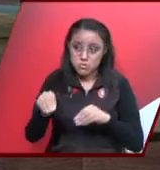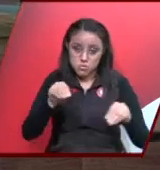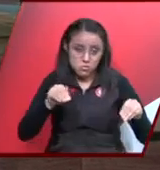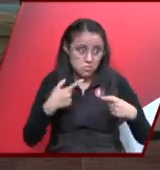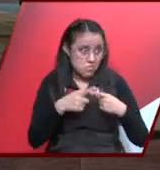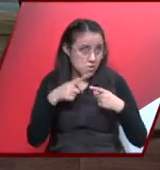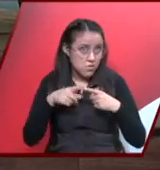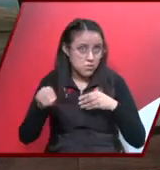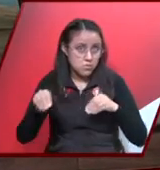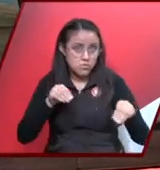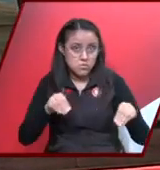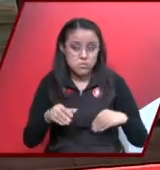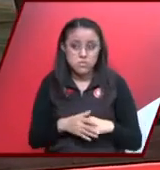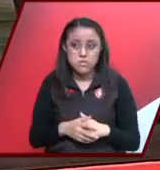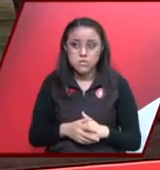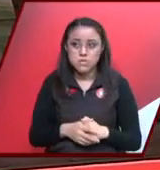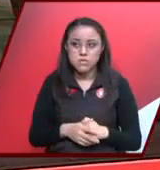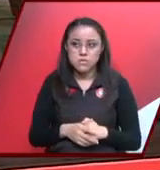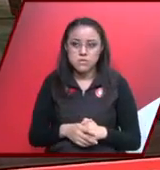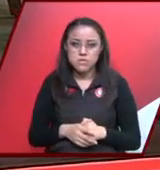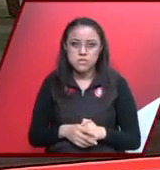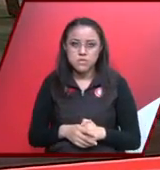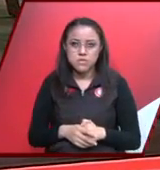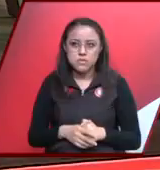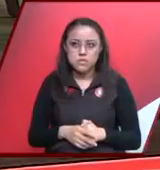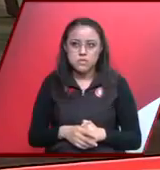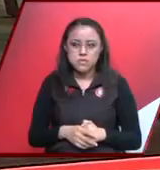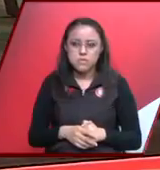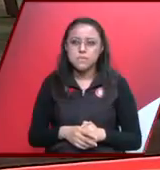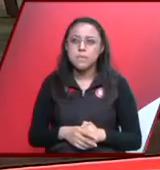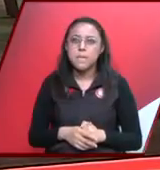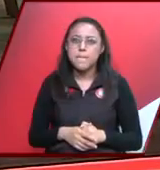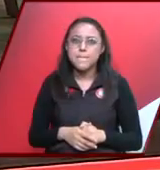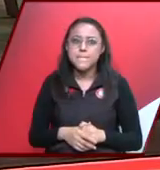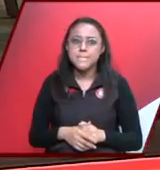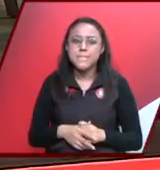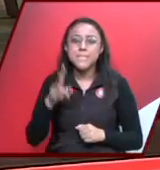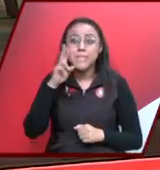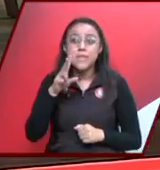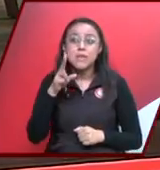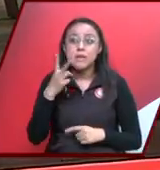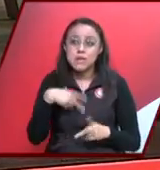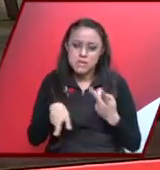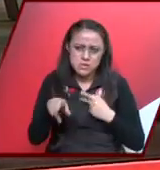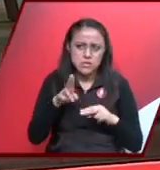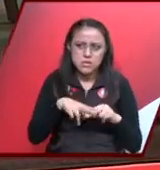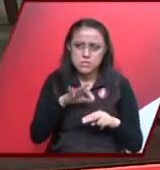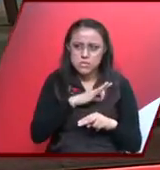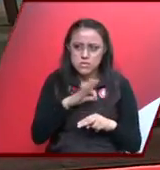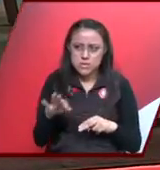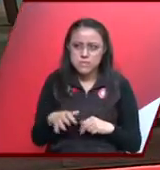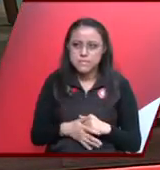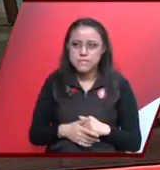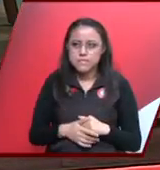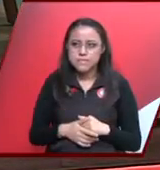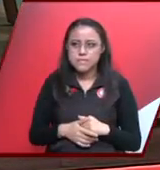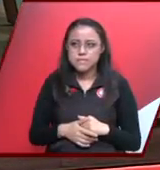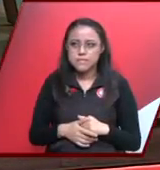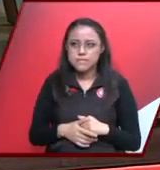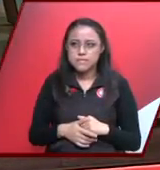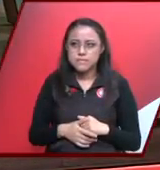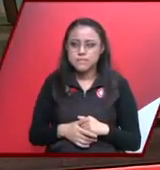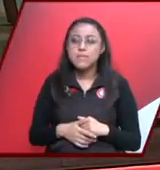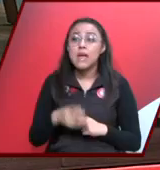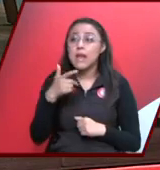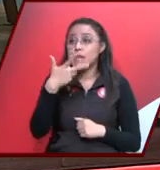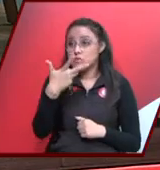tengo todo. Ajá. ¿Y luego? Entonces, date aquí, los protagonistas van a empezar a las 8, van a